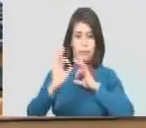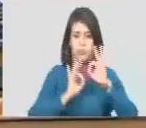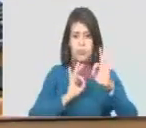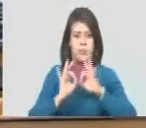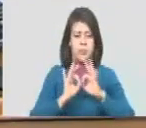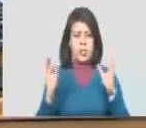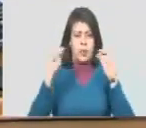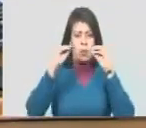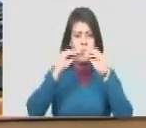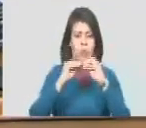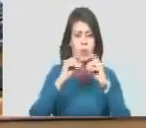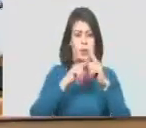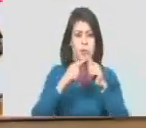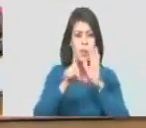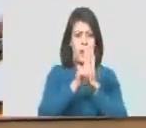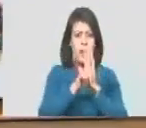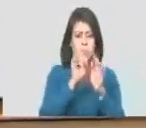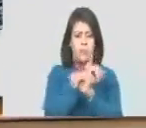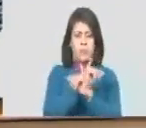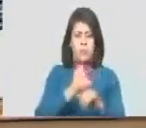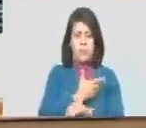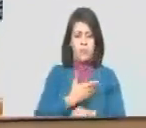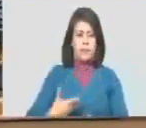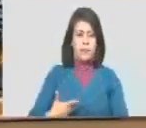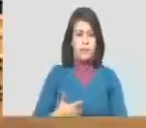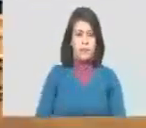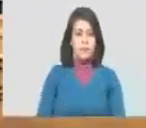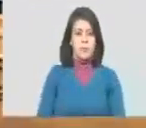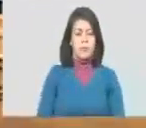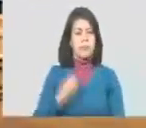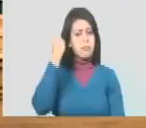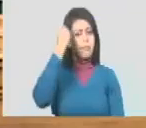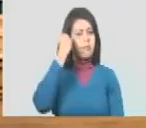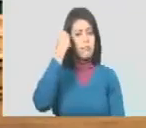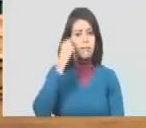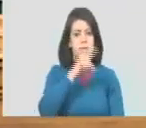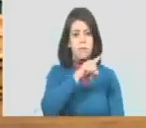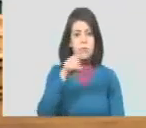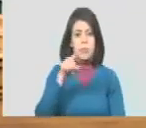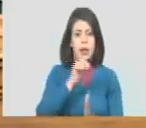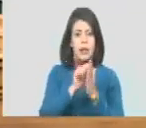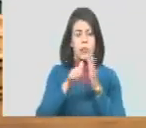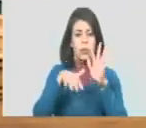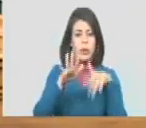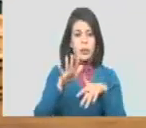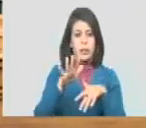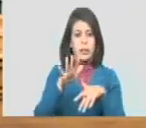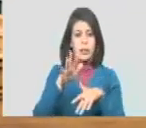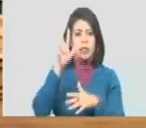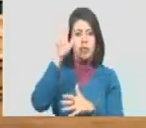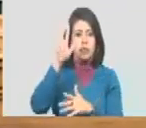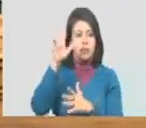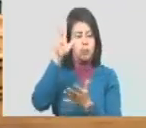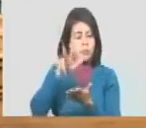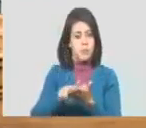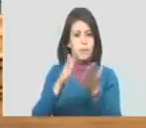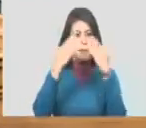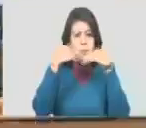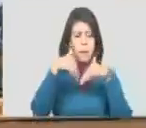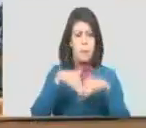de conformidad con la ley. Es todo, ciudadano presidente. En consideración, el artículo 15.